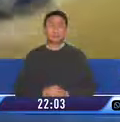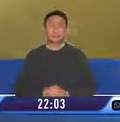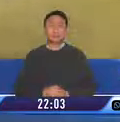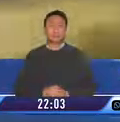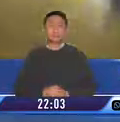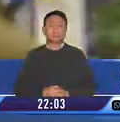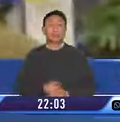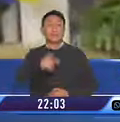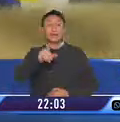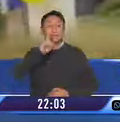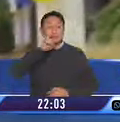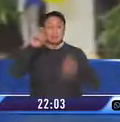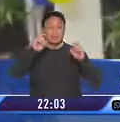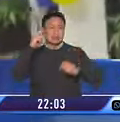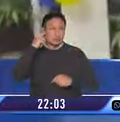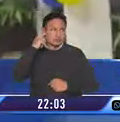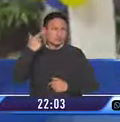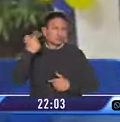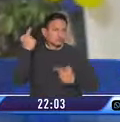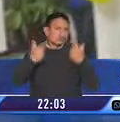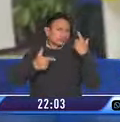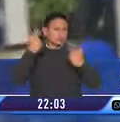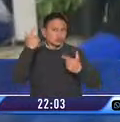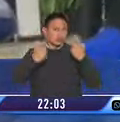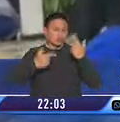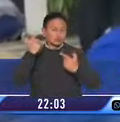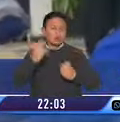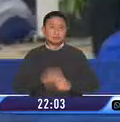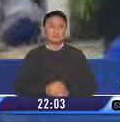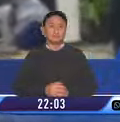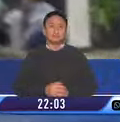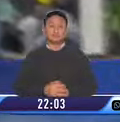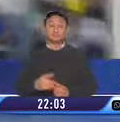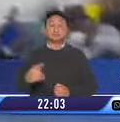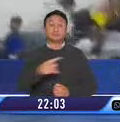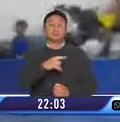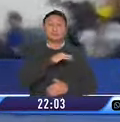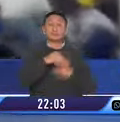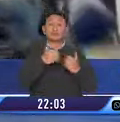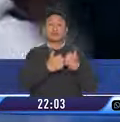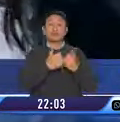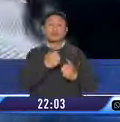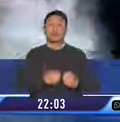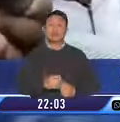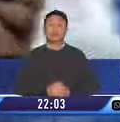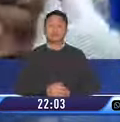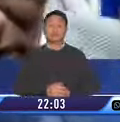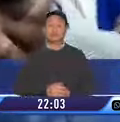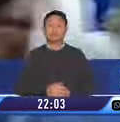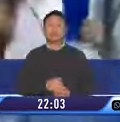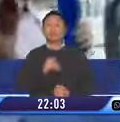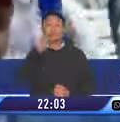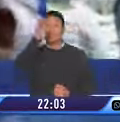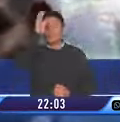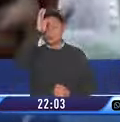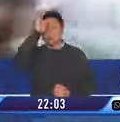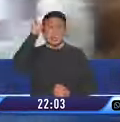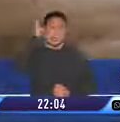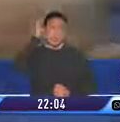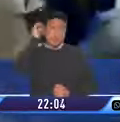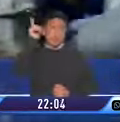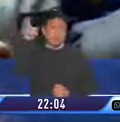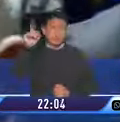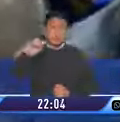Los gritos y el sonido de los disparos se mezclaron en el ambiente, dando pie a toda especulación. En la Clínica de la Mujer dice que están